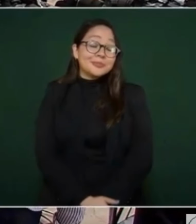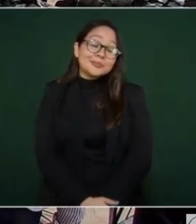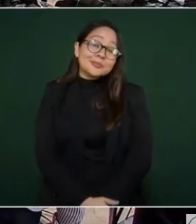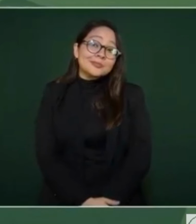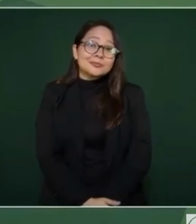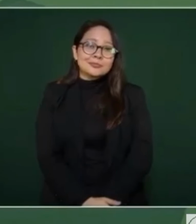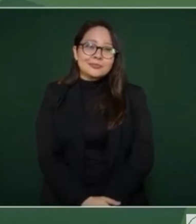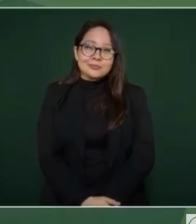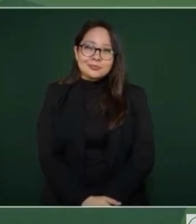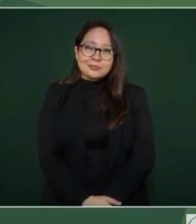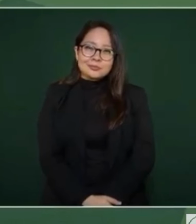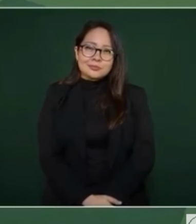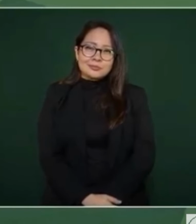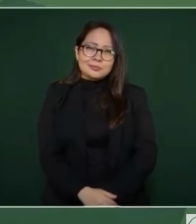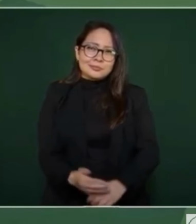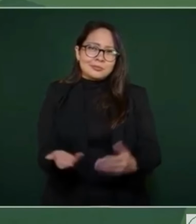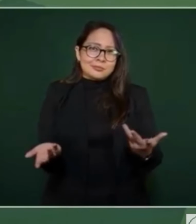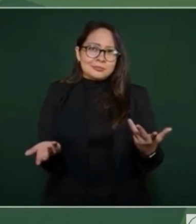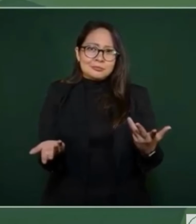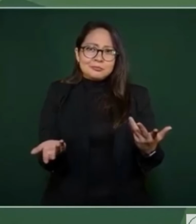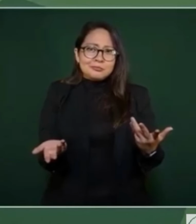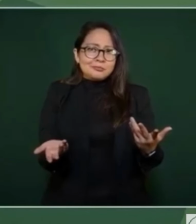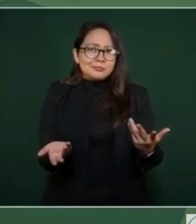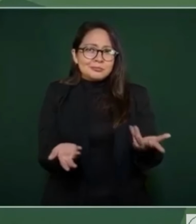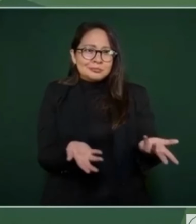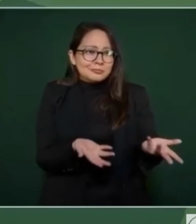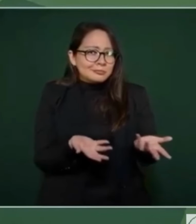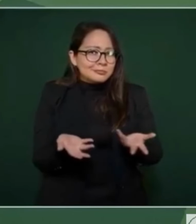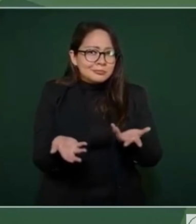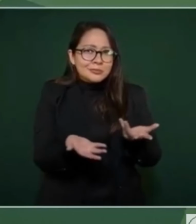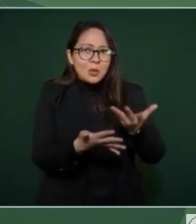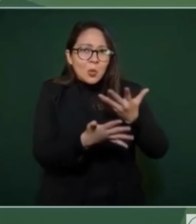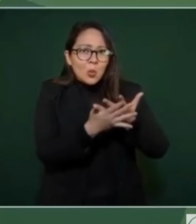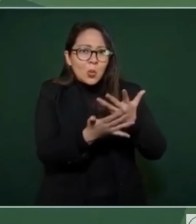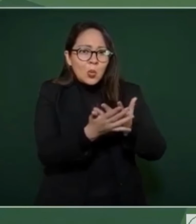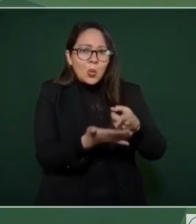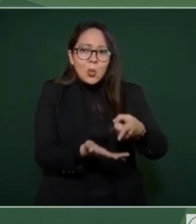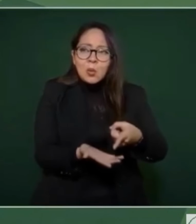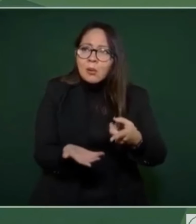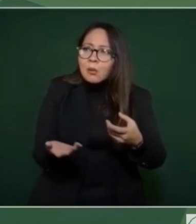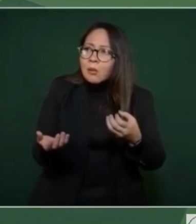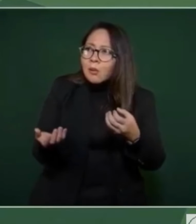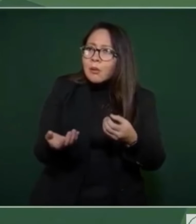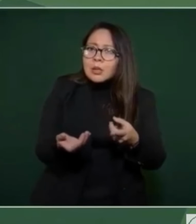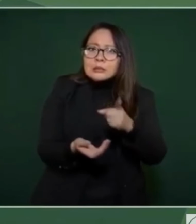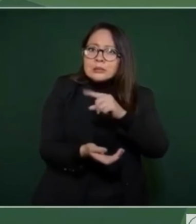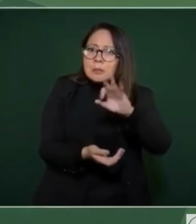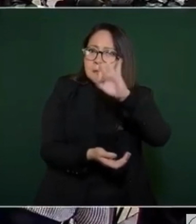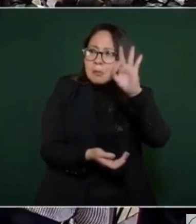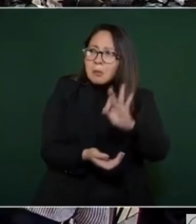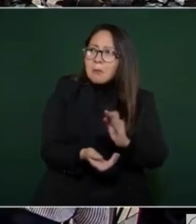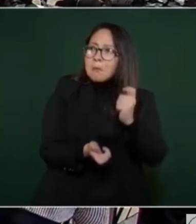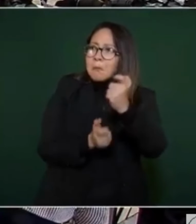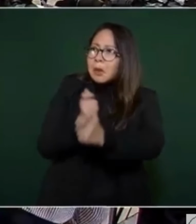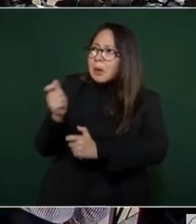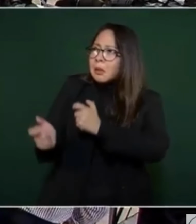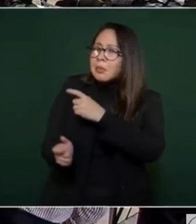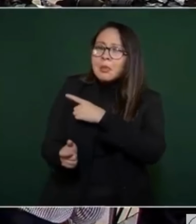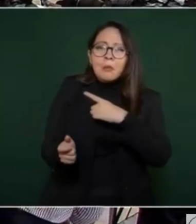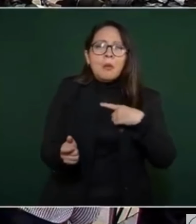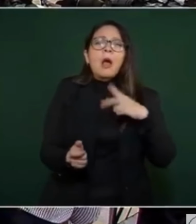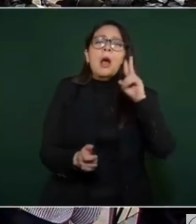y ni siquiera ocupados, y había que pagar el 100%. Explícalo, y cuánto